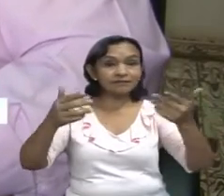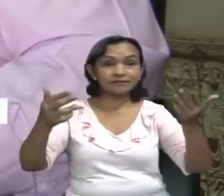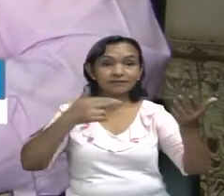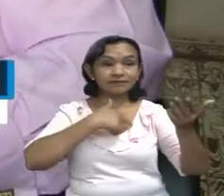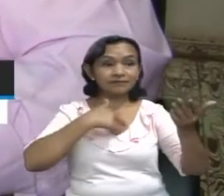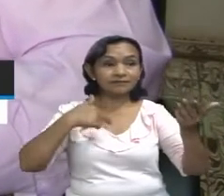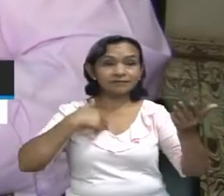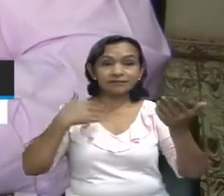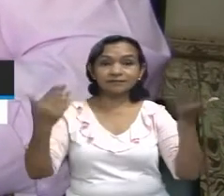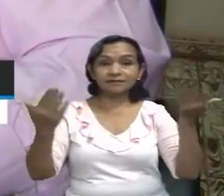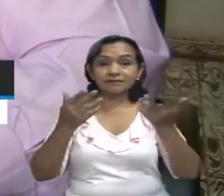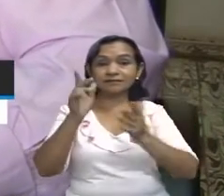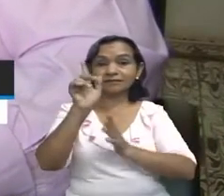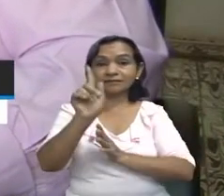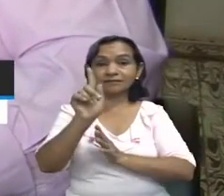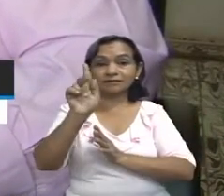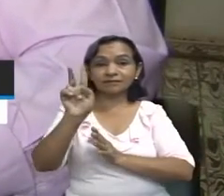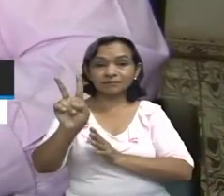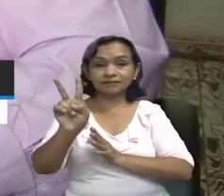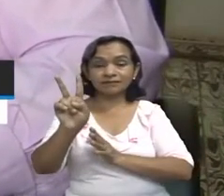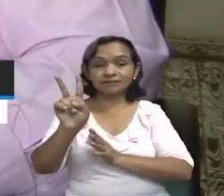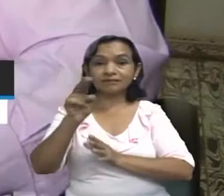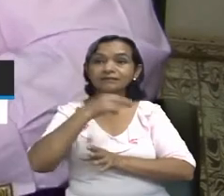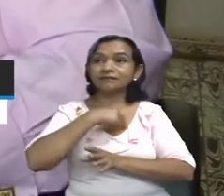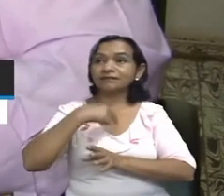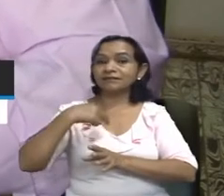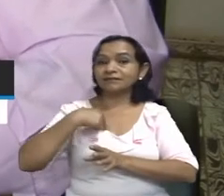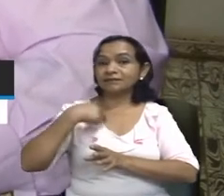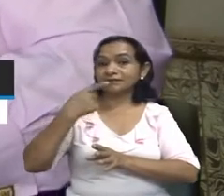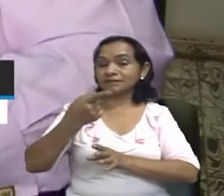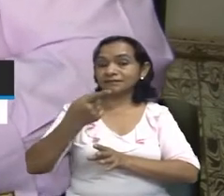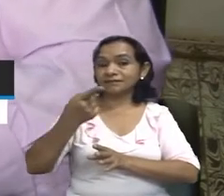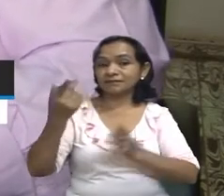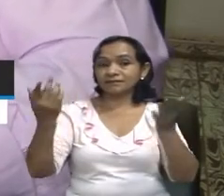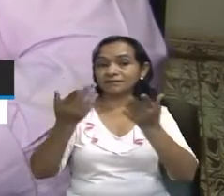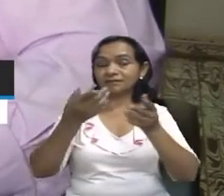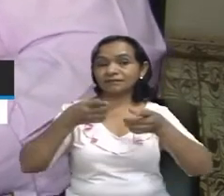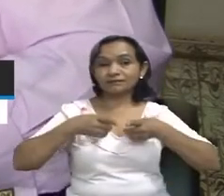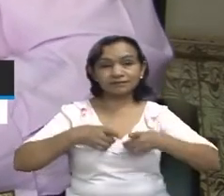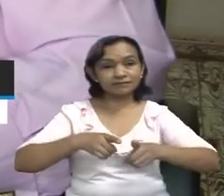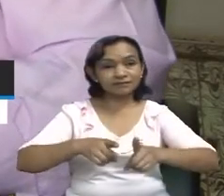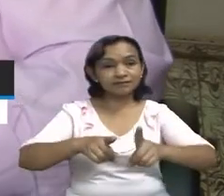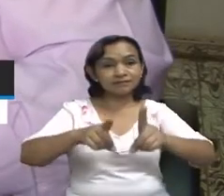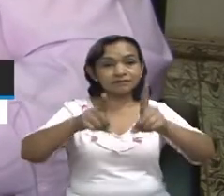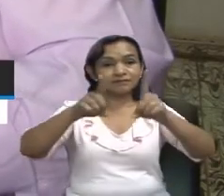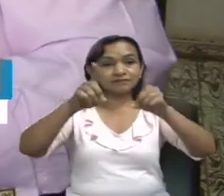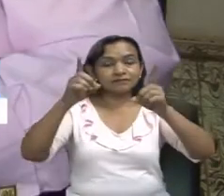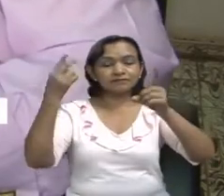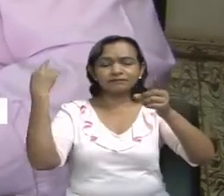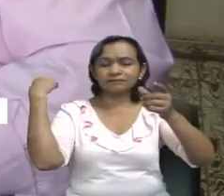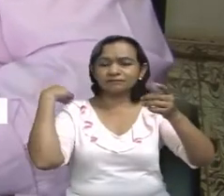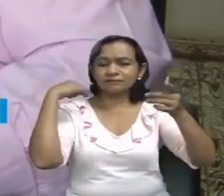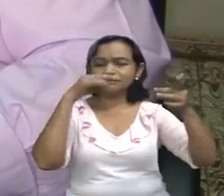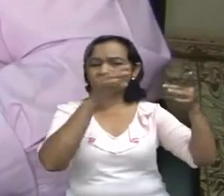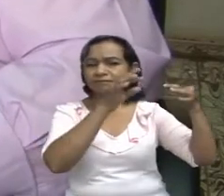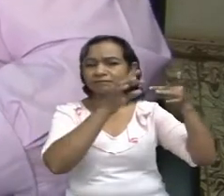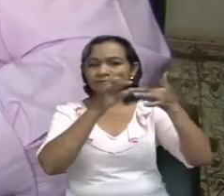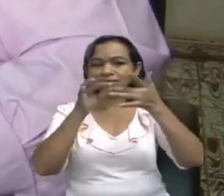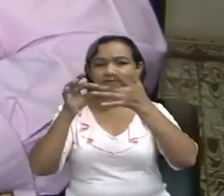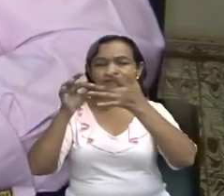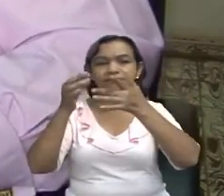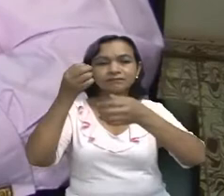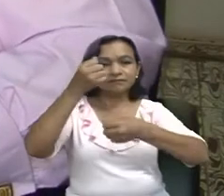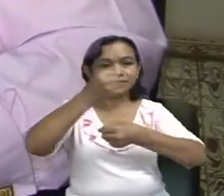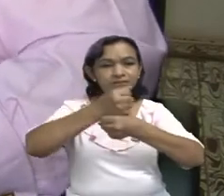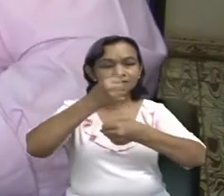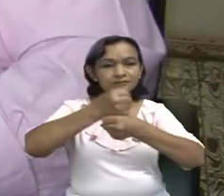referencia de un canal parlamentario con la estatura, con la dignidad, con el profesionalismo con el que actualmente trabaja.